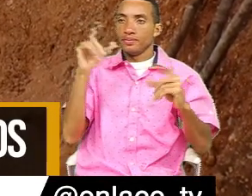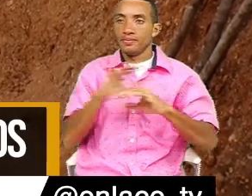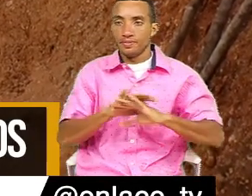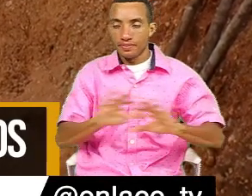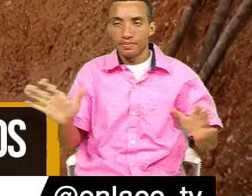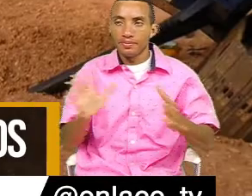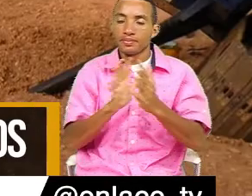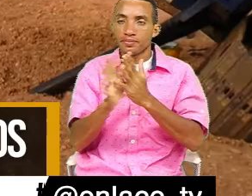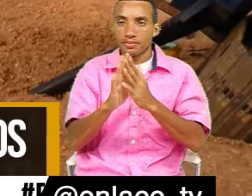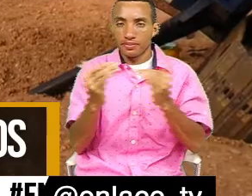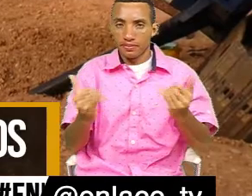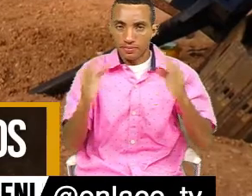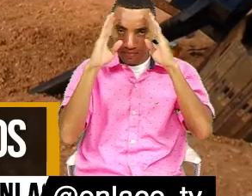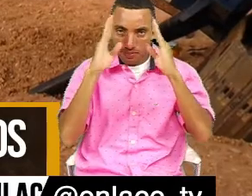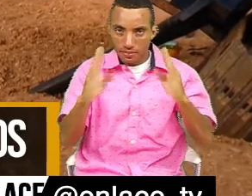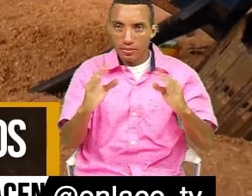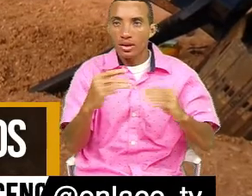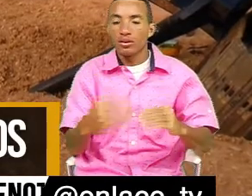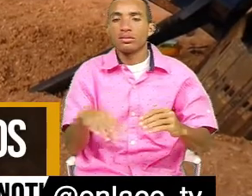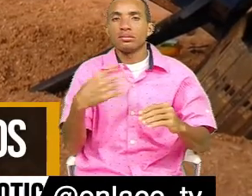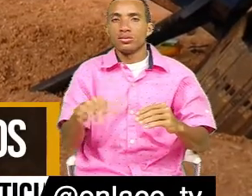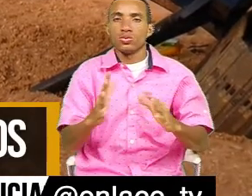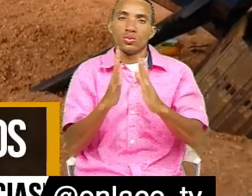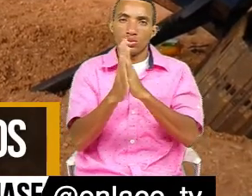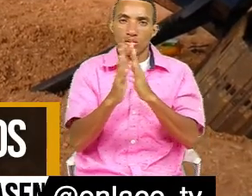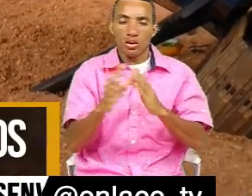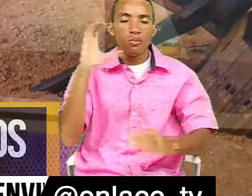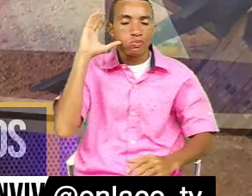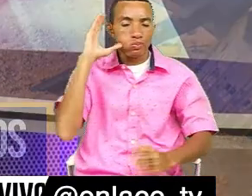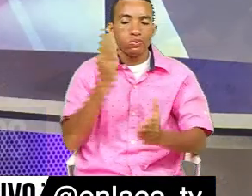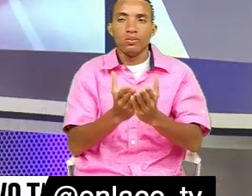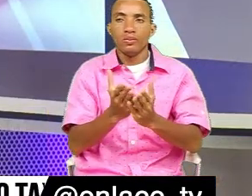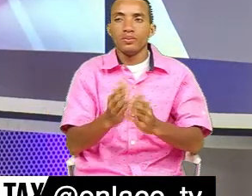suceda allí en este lugar porque es una noticia en desarrollo.